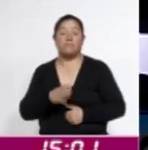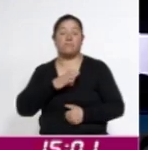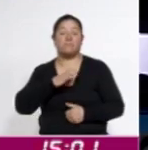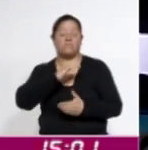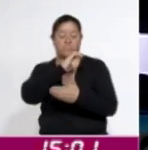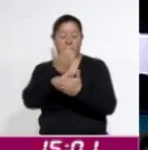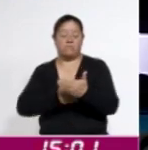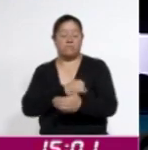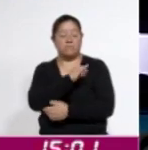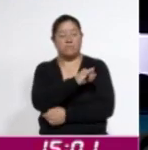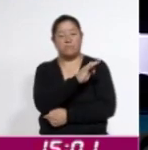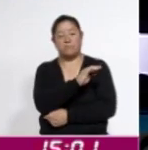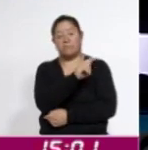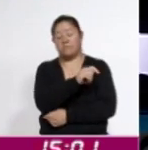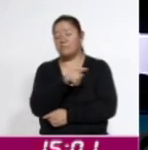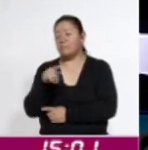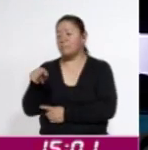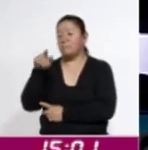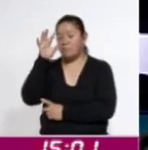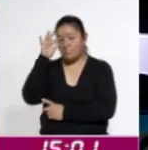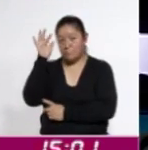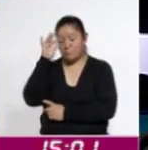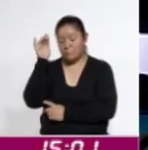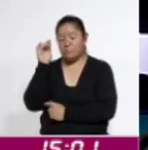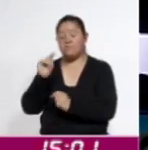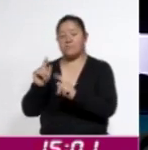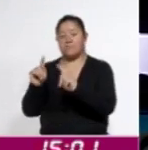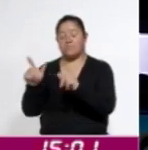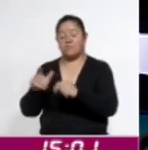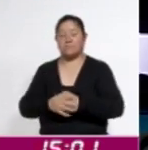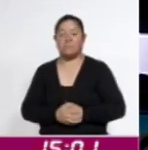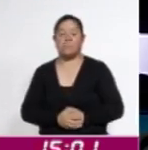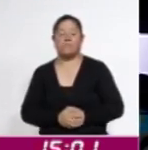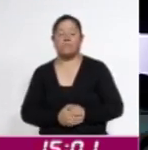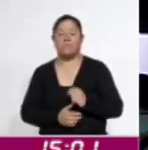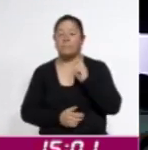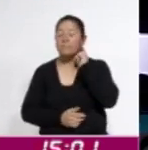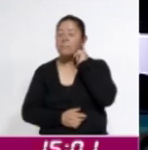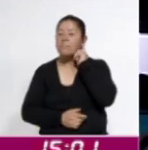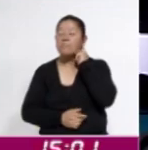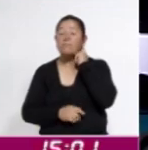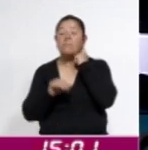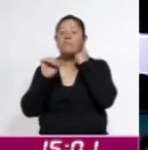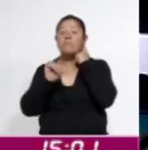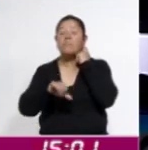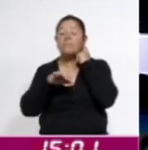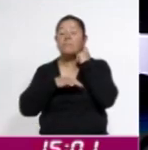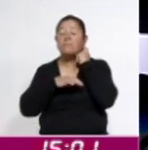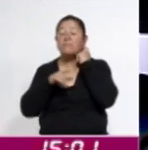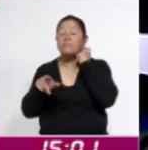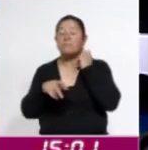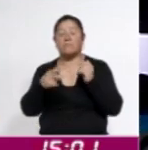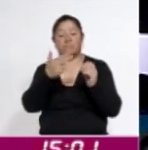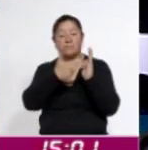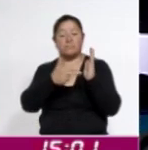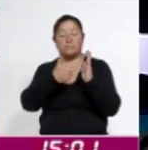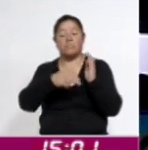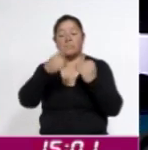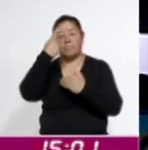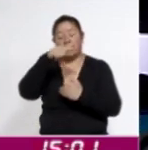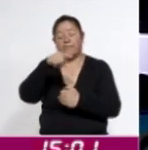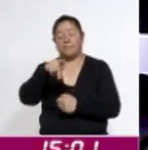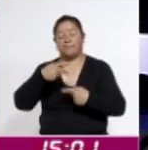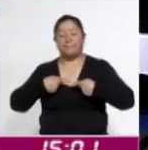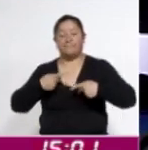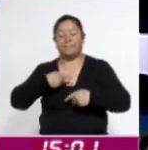entre el IFT y la Coordinación de Radio, Cine y Televisión de Tlaxcala. Hoy se está impartiendo un taller para las personas adultas